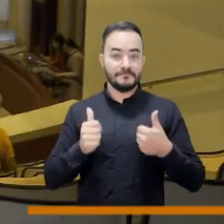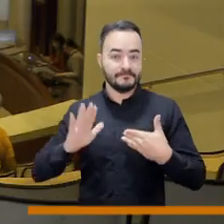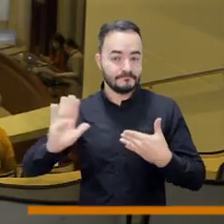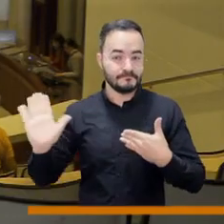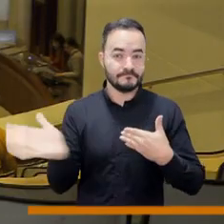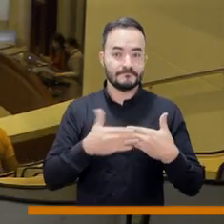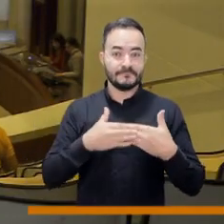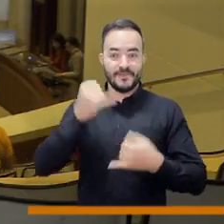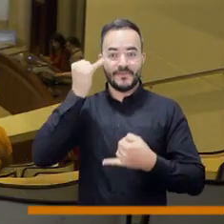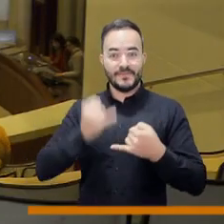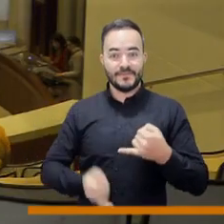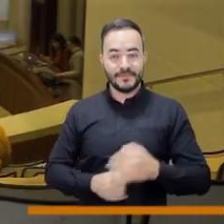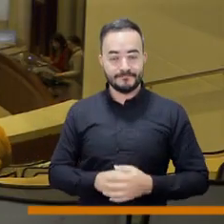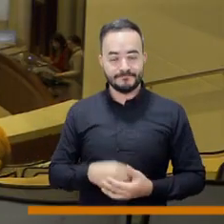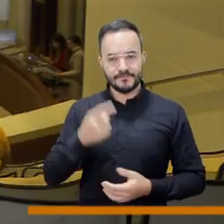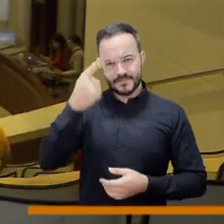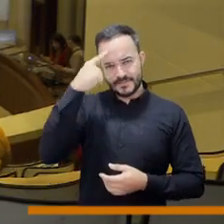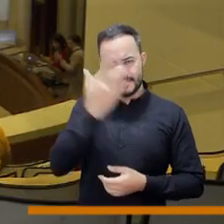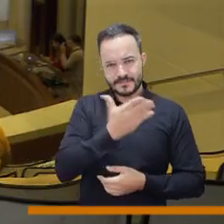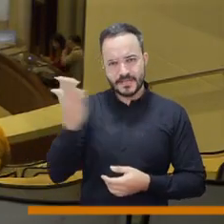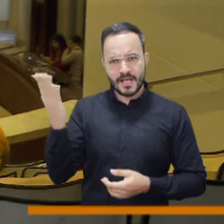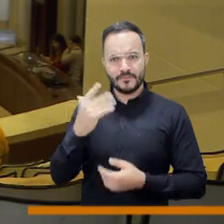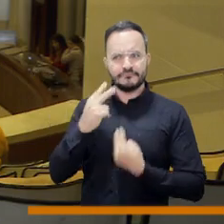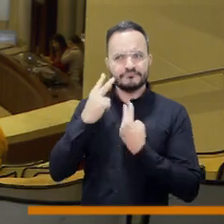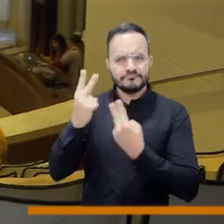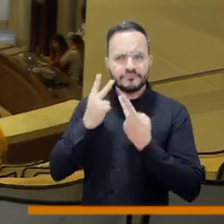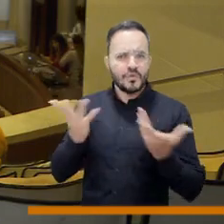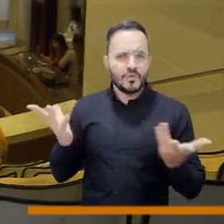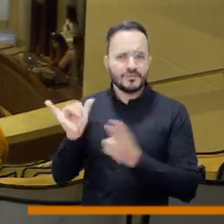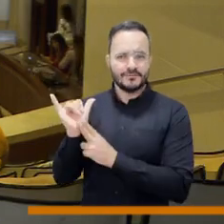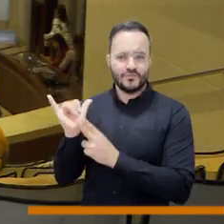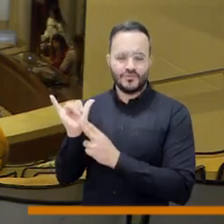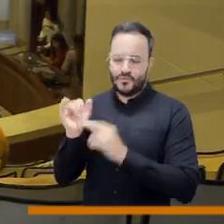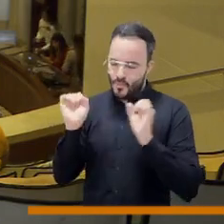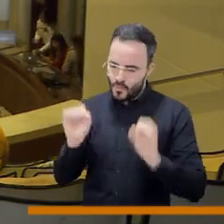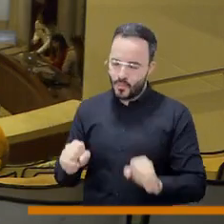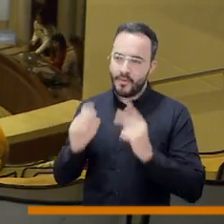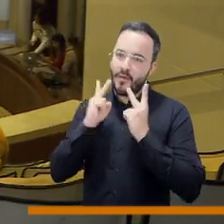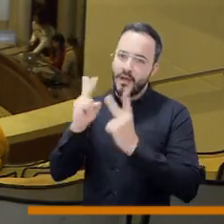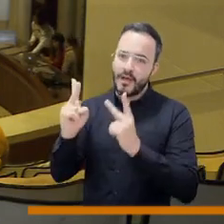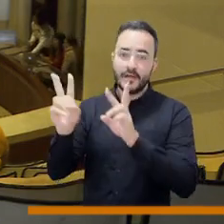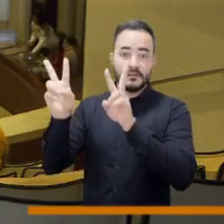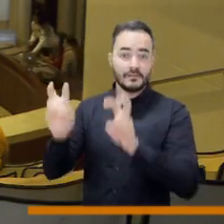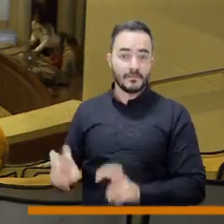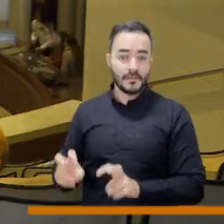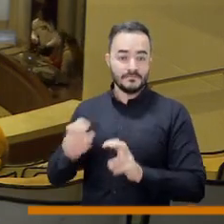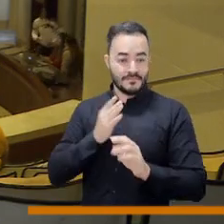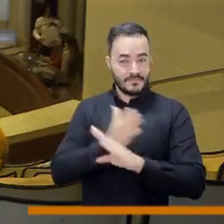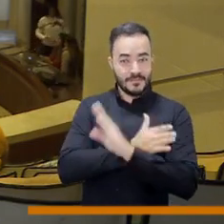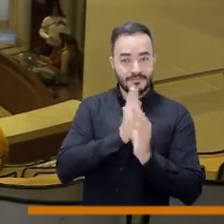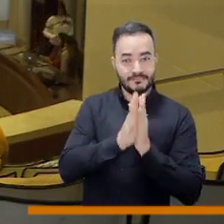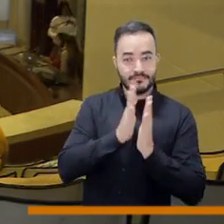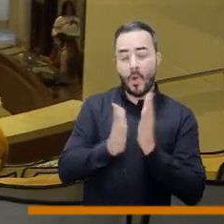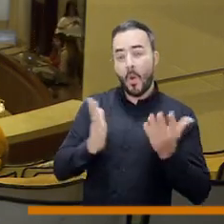Y así llegamos al final de esta emisión. Recuerden que en nuestro canal de YouTube ustedes pueden ver en detalle estos